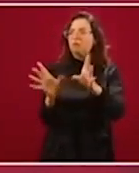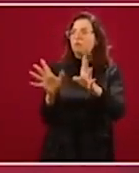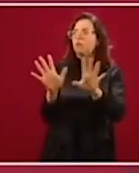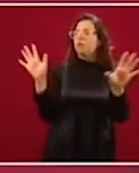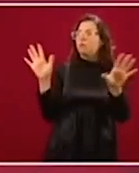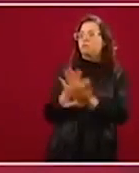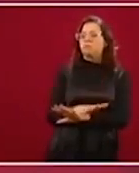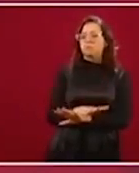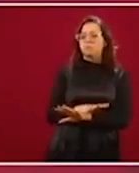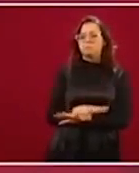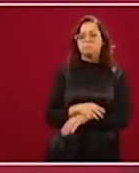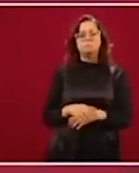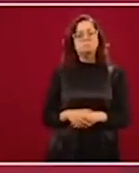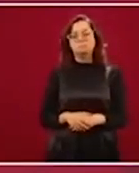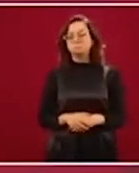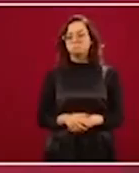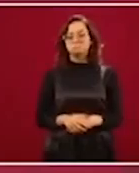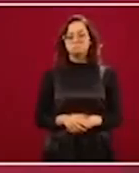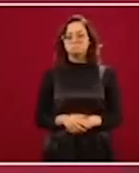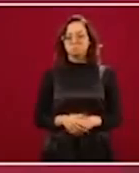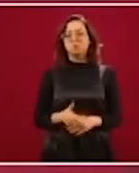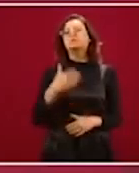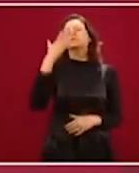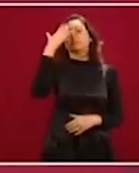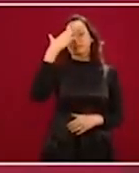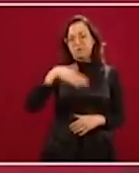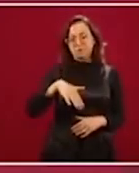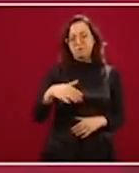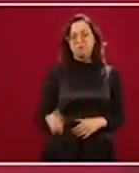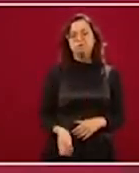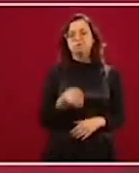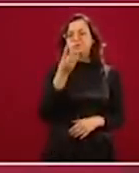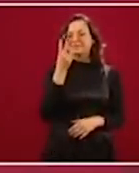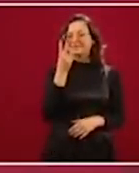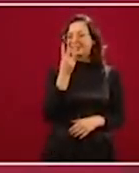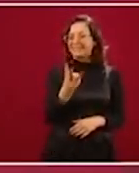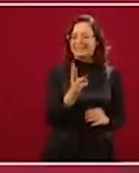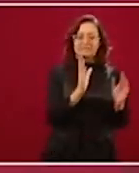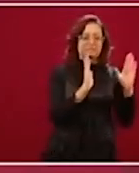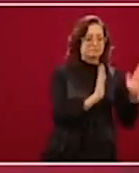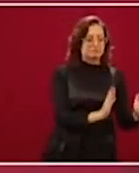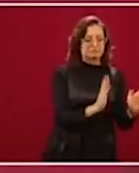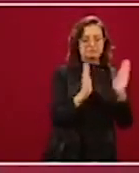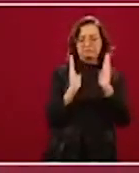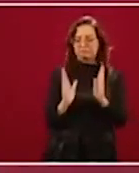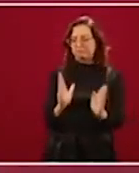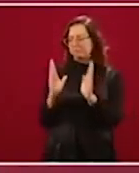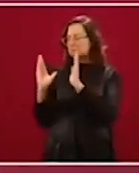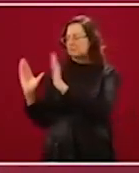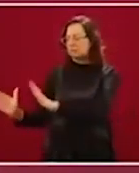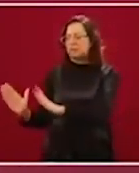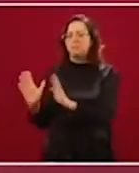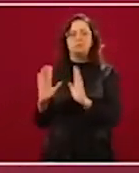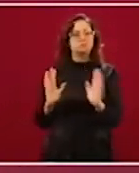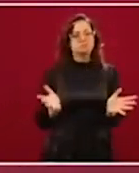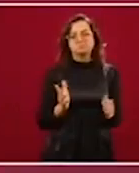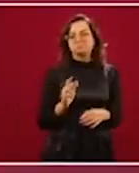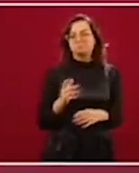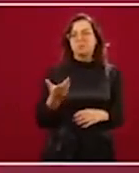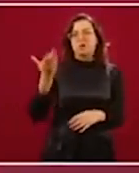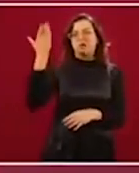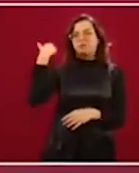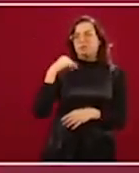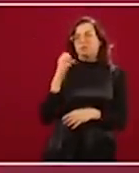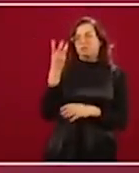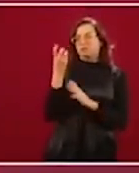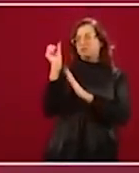Son las 3 etapas que se plantearon desde el principio, que ahora le quiero pedir a